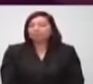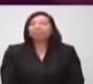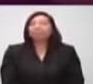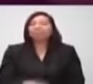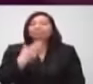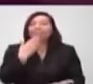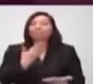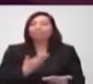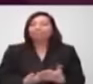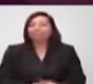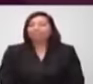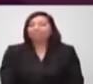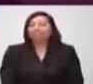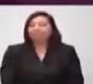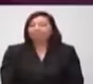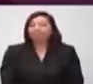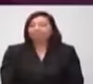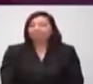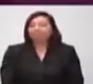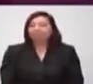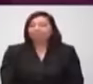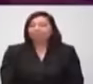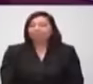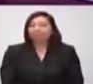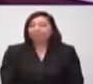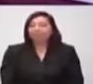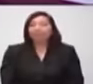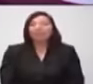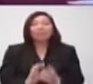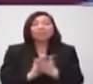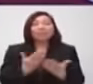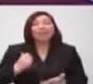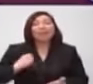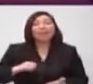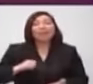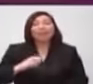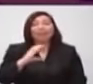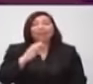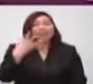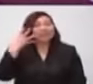Gracias, presidente. Y por intermedio saludar al alcalde Castañeda,